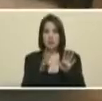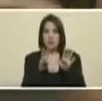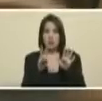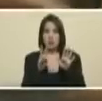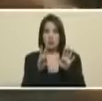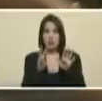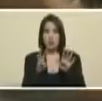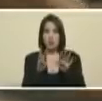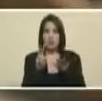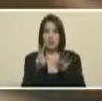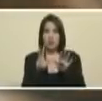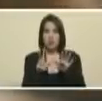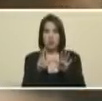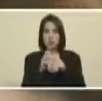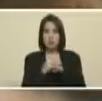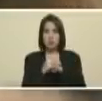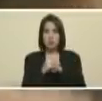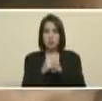el comandante Fausto